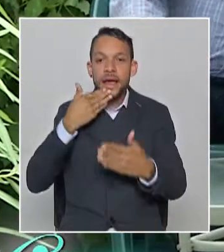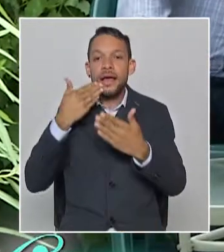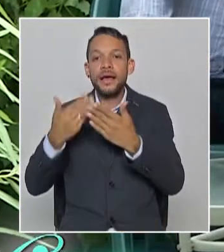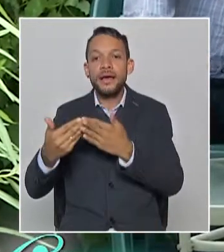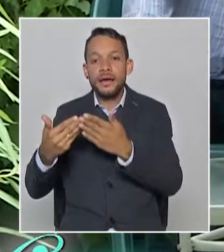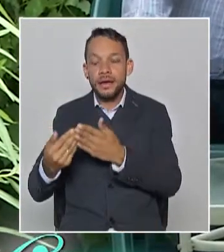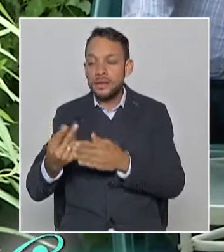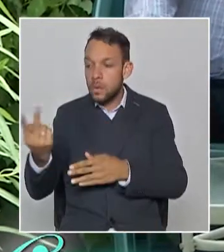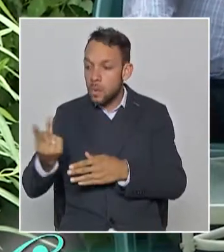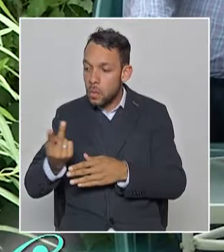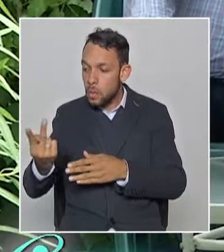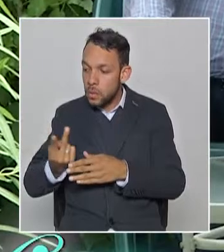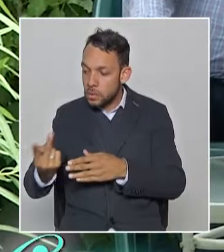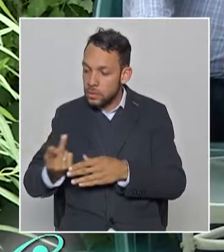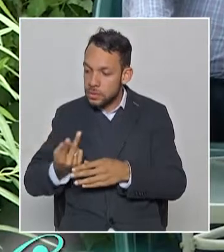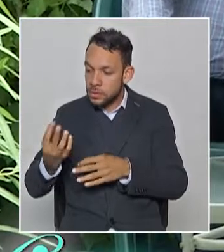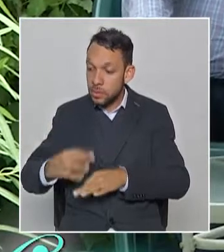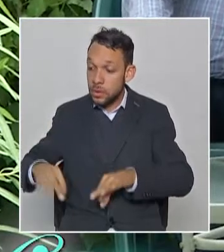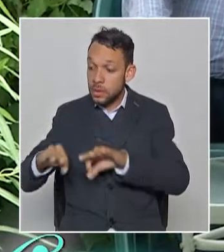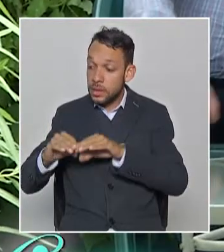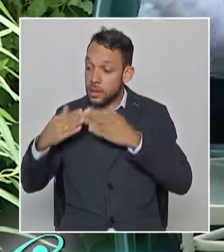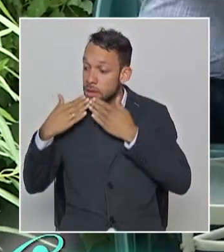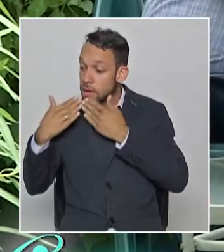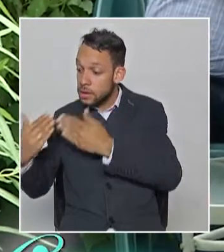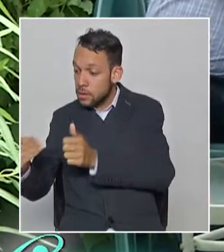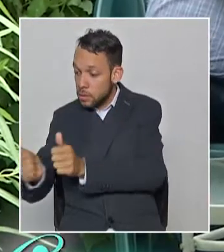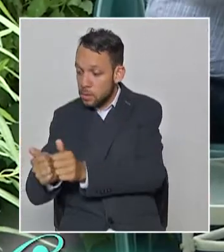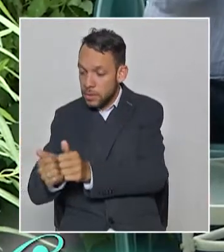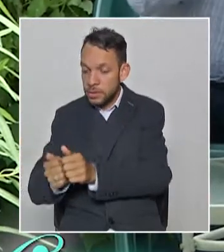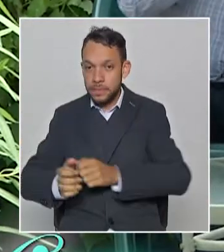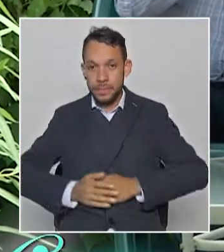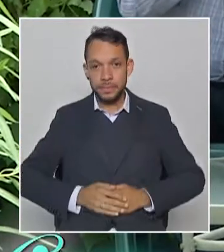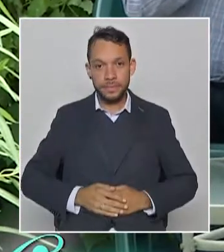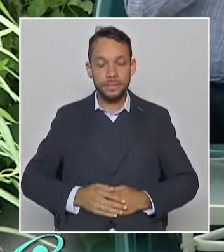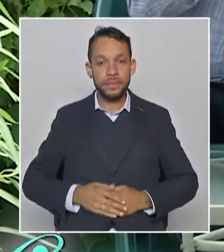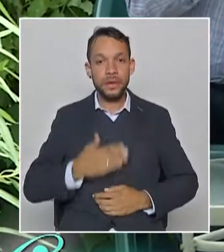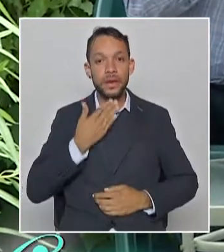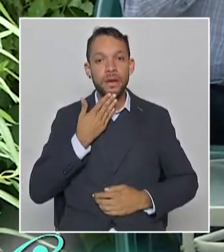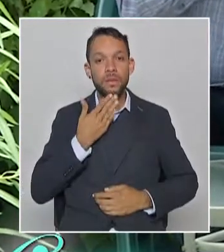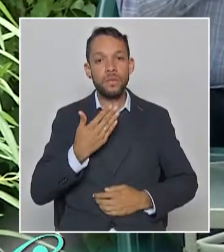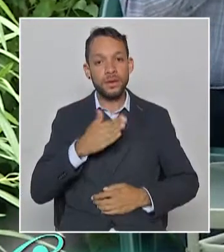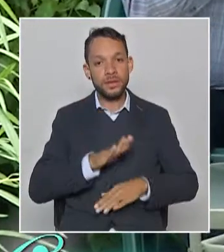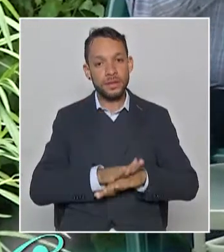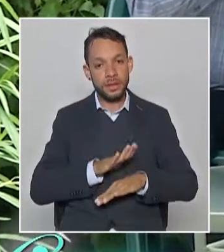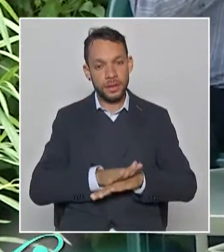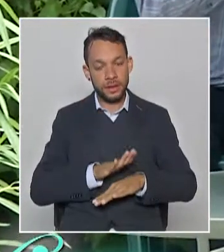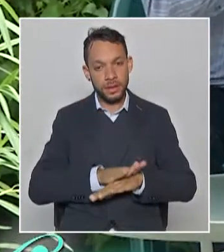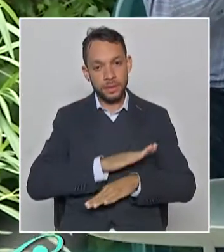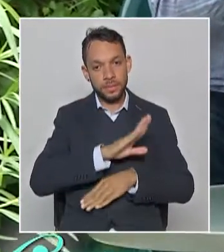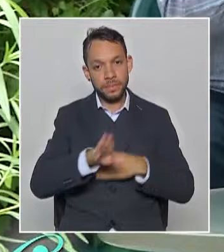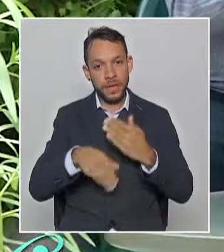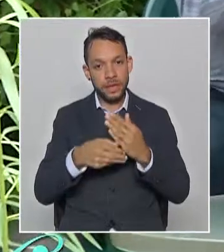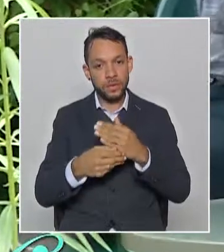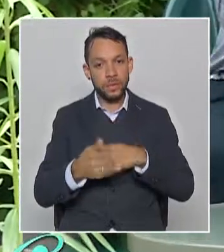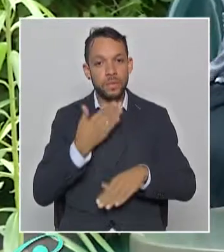nosotros. Amparo, gracias a todas las personas que nos acompañan. Muy buenas tardes a todos. Disculpe.